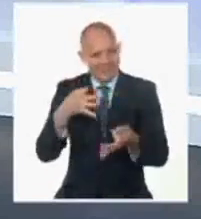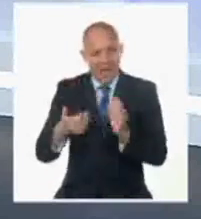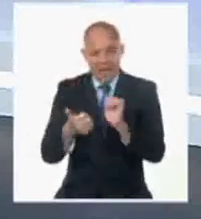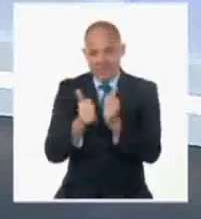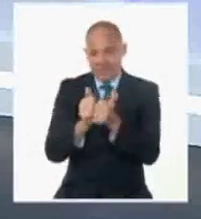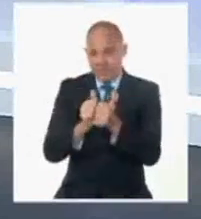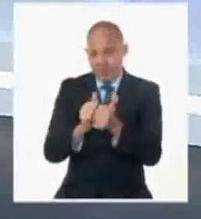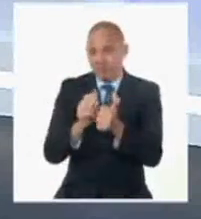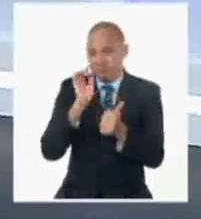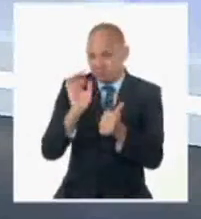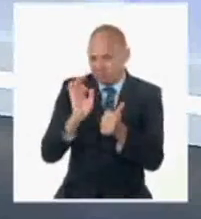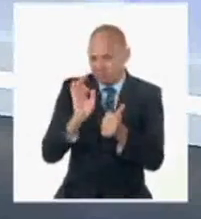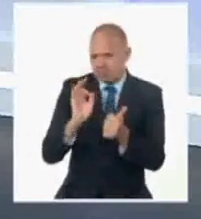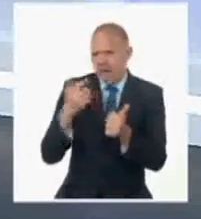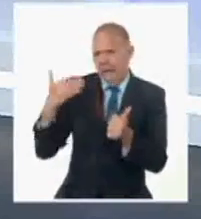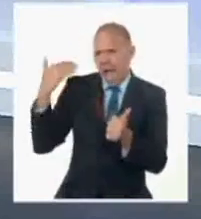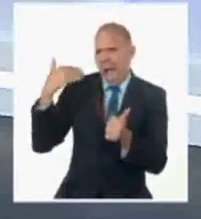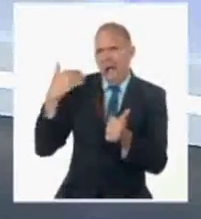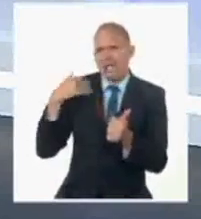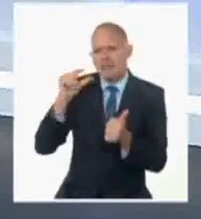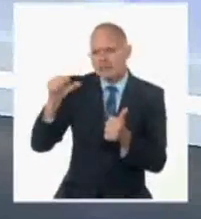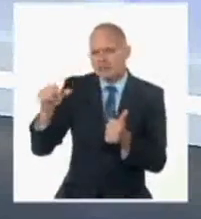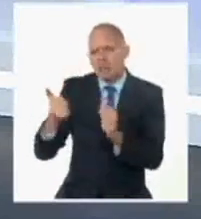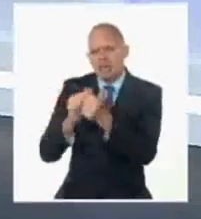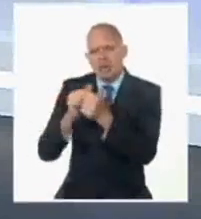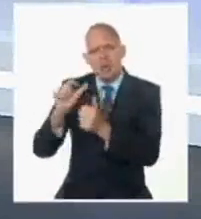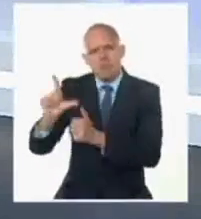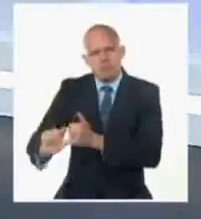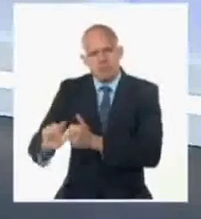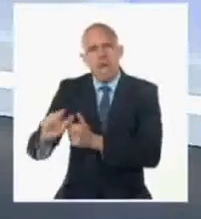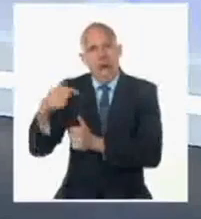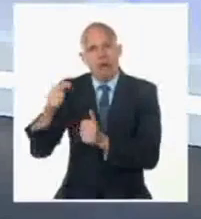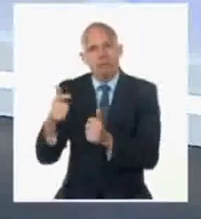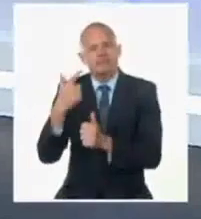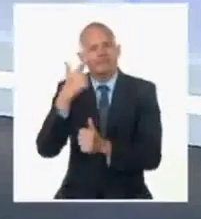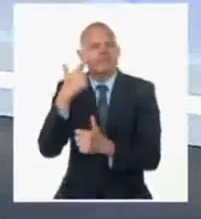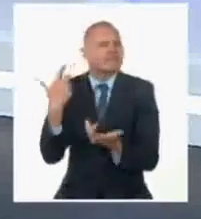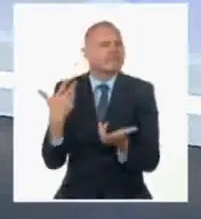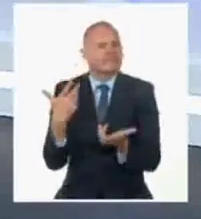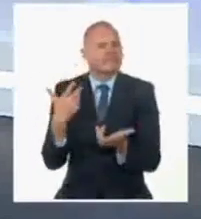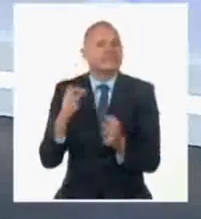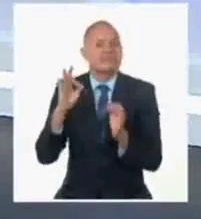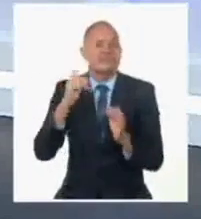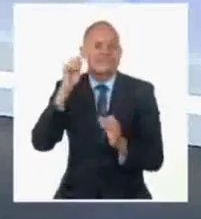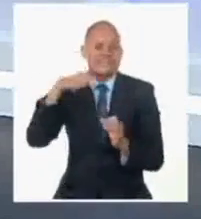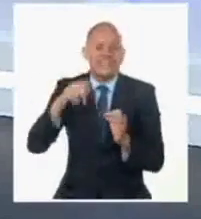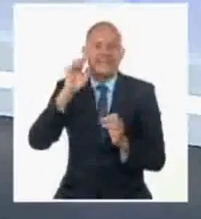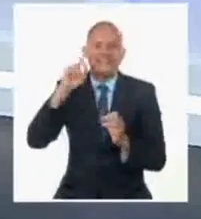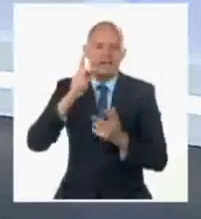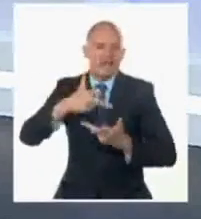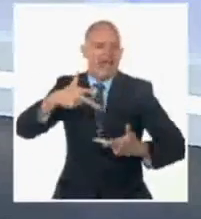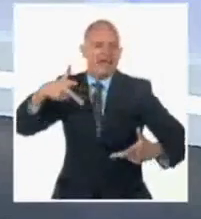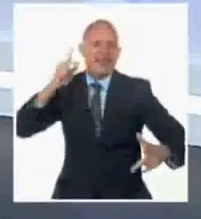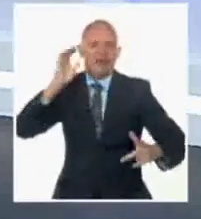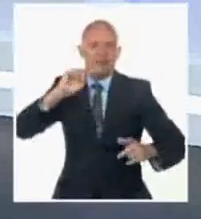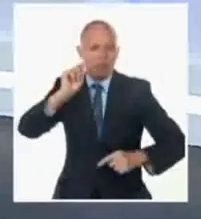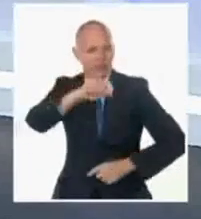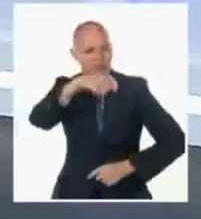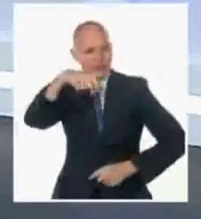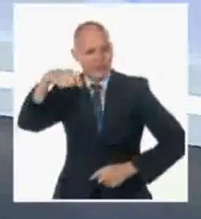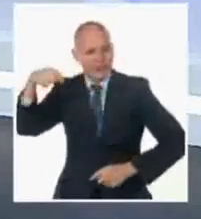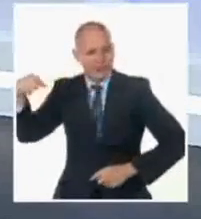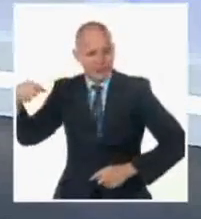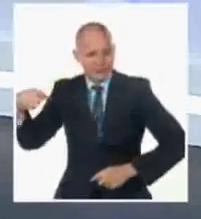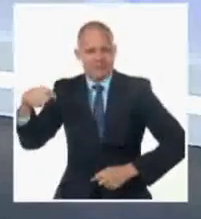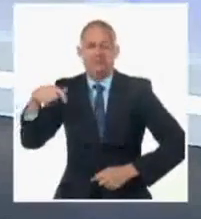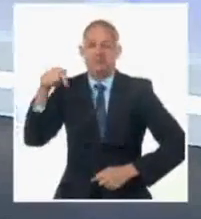tenido muy pocos atletas de primer nivel mundial. Nos referimos a la gimnasia artística. Hoy se proclamó